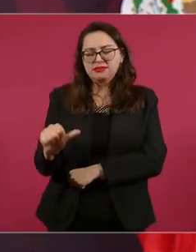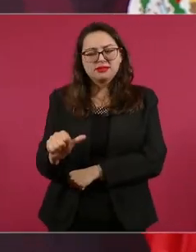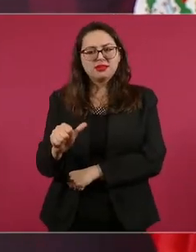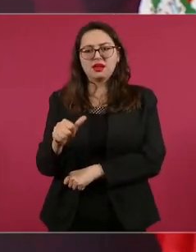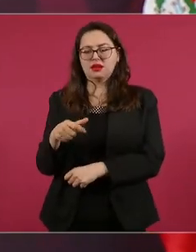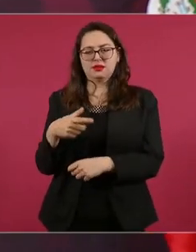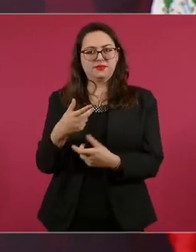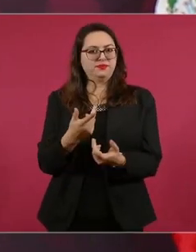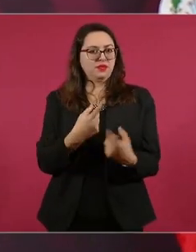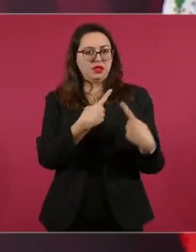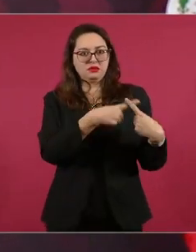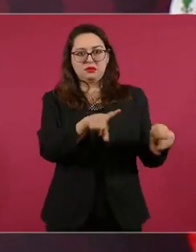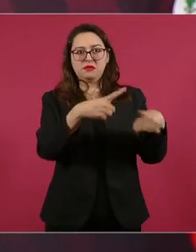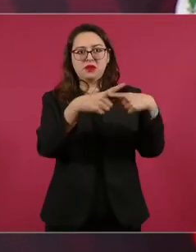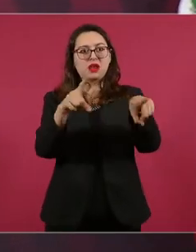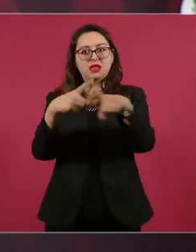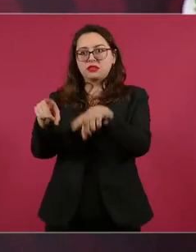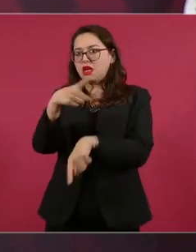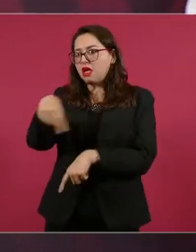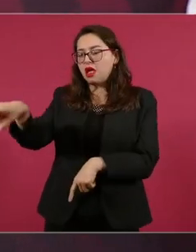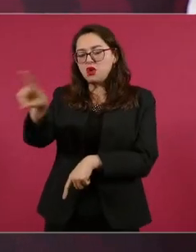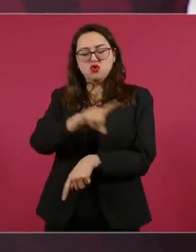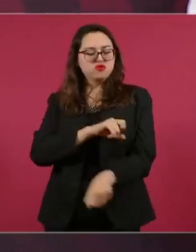todos estos.